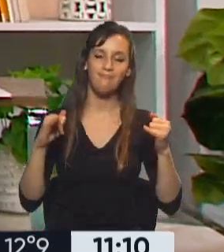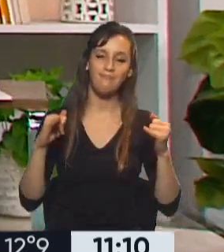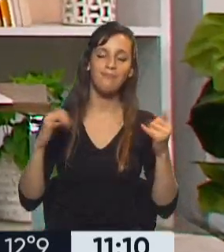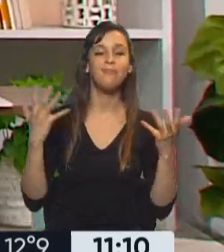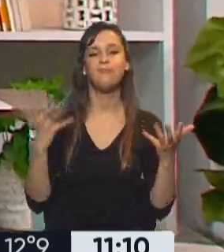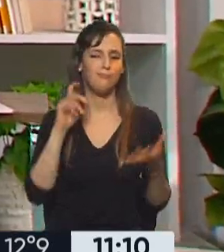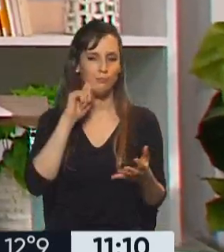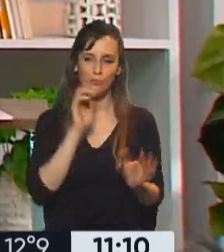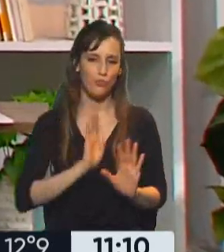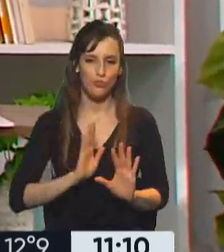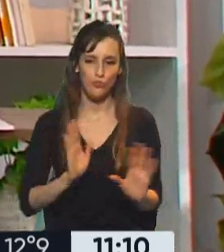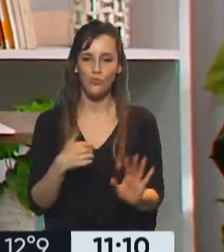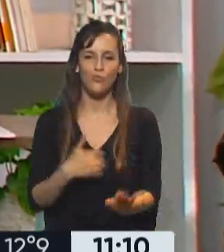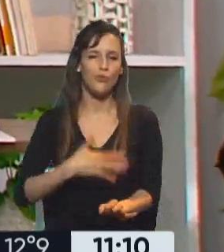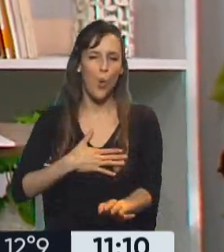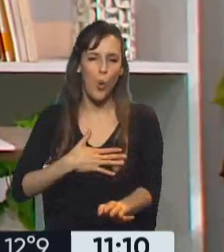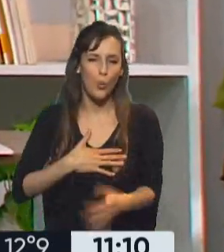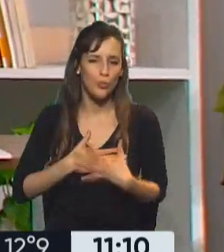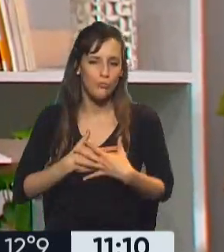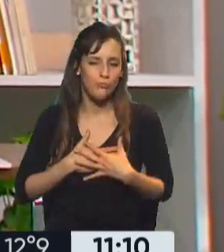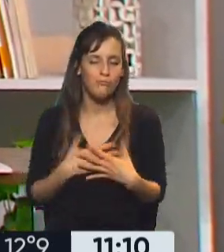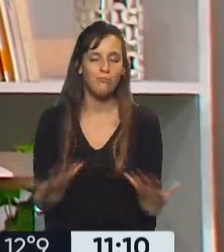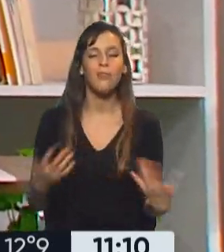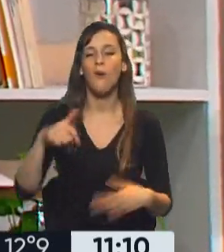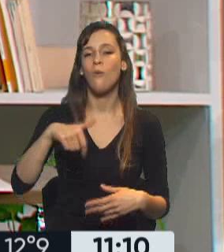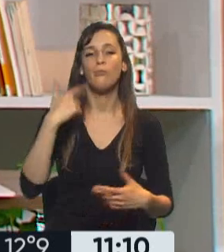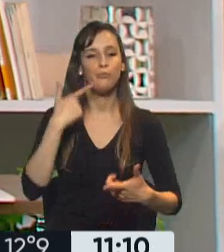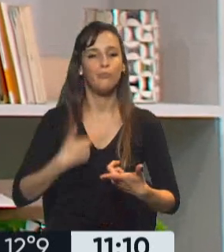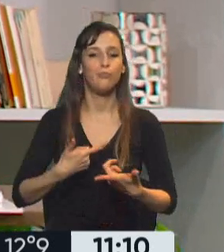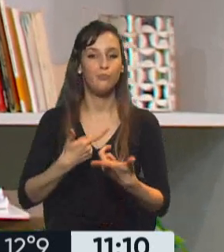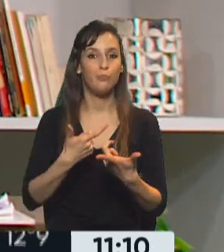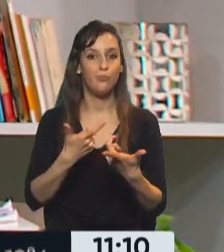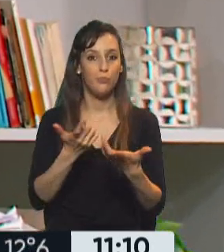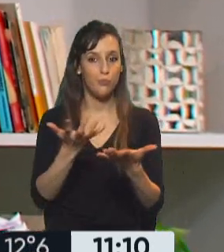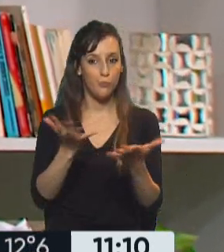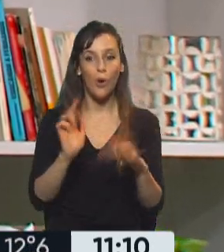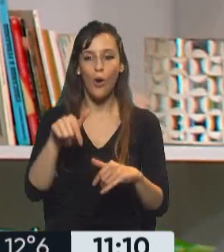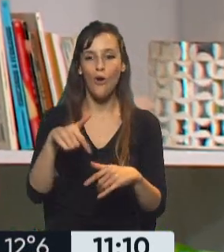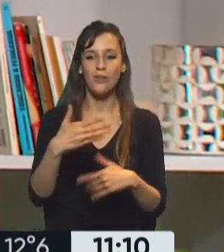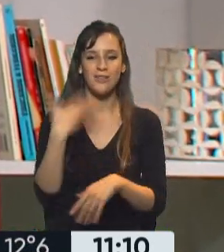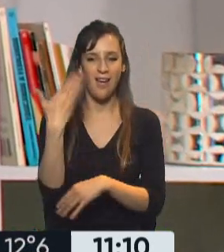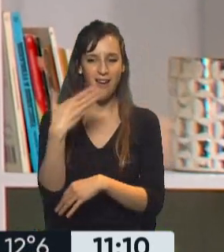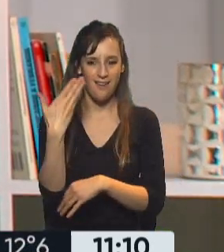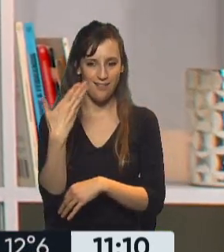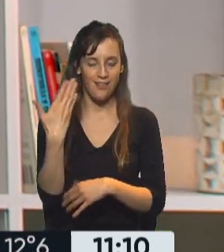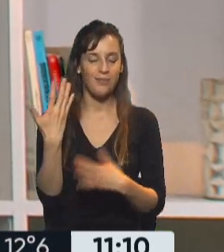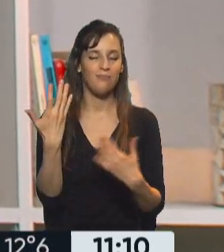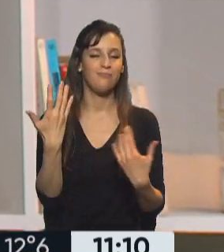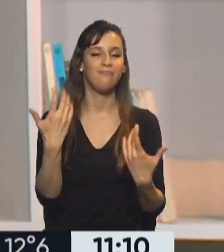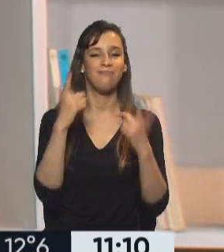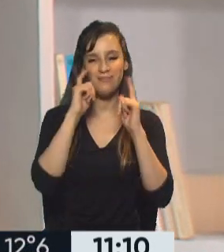un placer. Realmente para mí es un placer poder compartir con ellos esta charla en nuestro